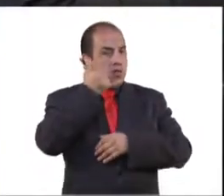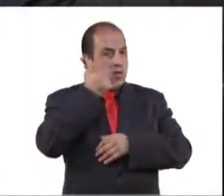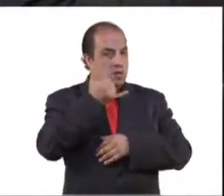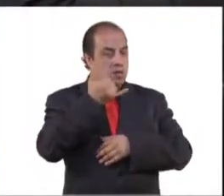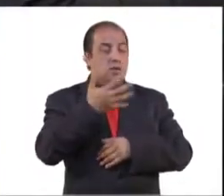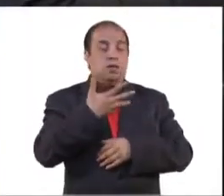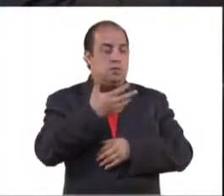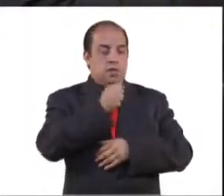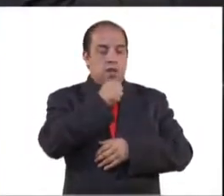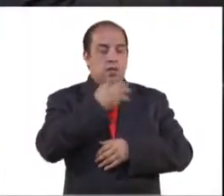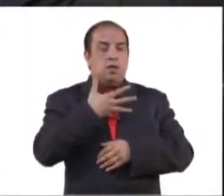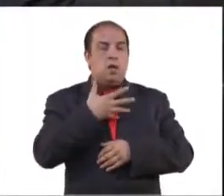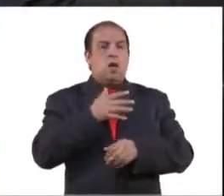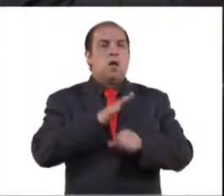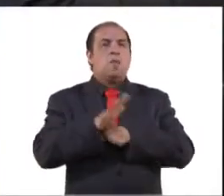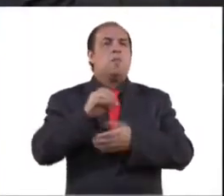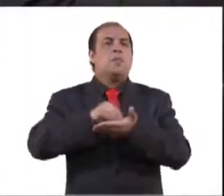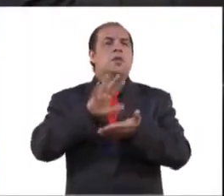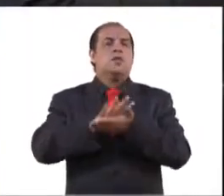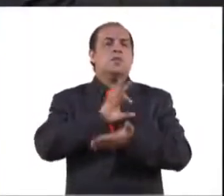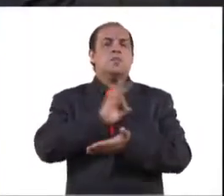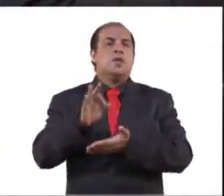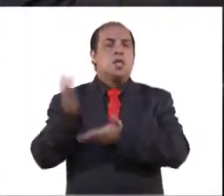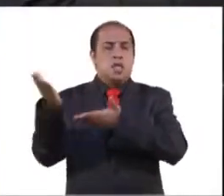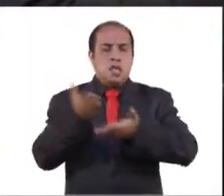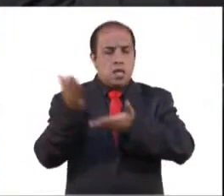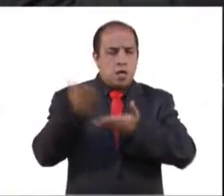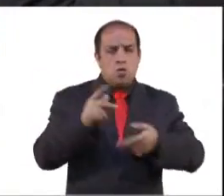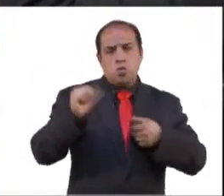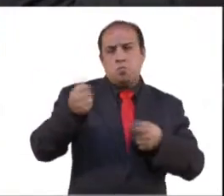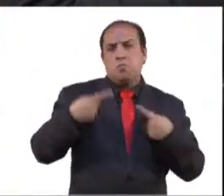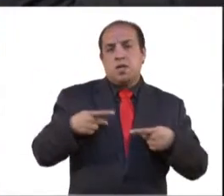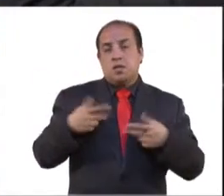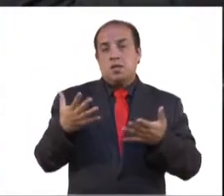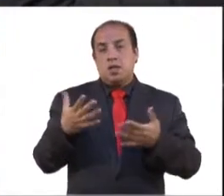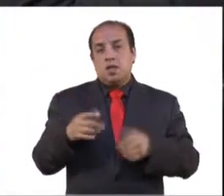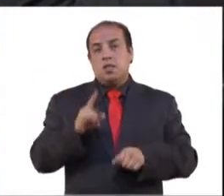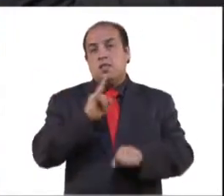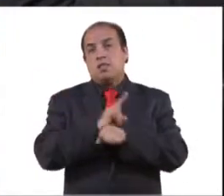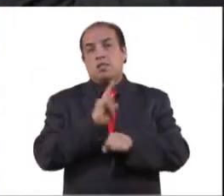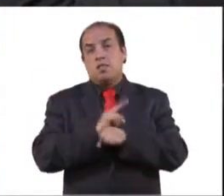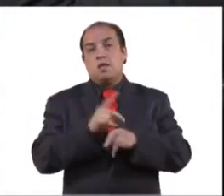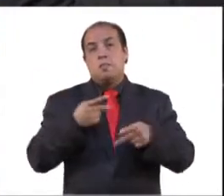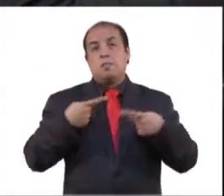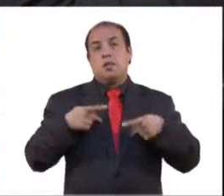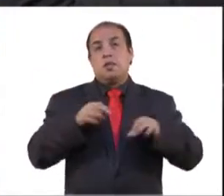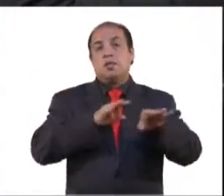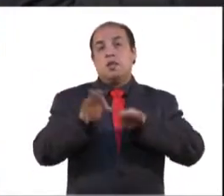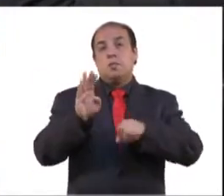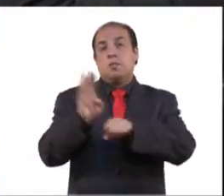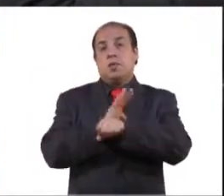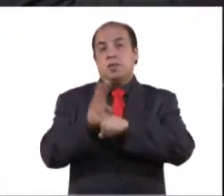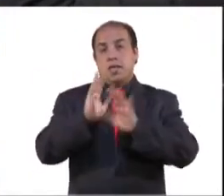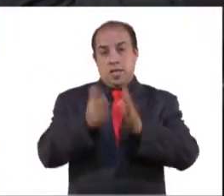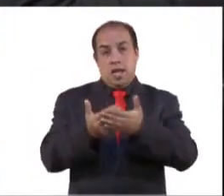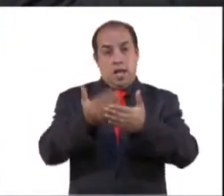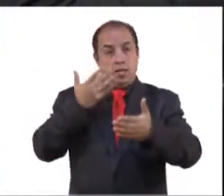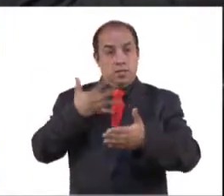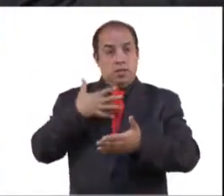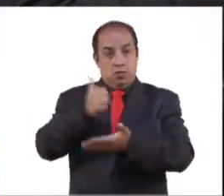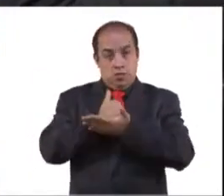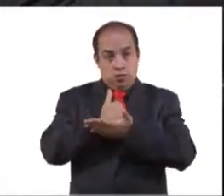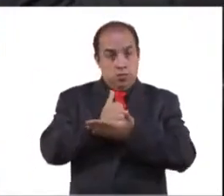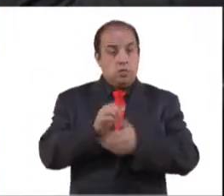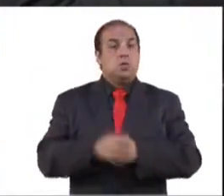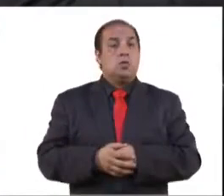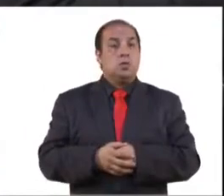manejan justamente para que no lleguen otro tipo de personas haciéndose pasar por personal de bienestar? Porque ya ha habido casos aquí en la ciudad